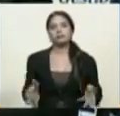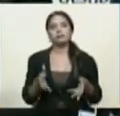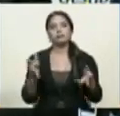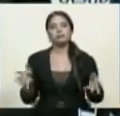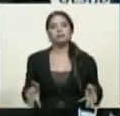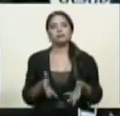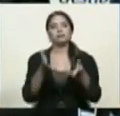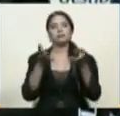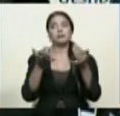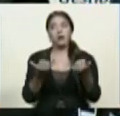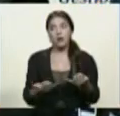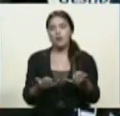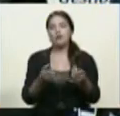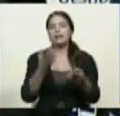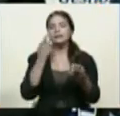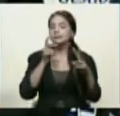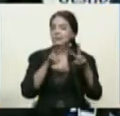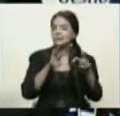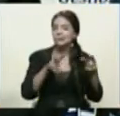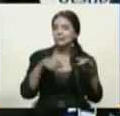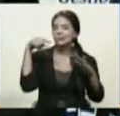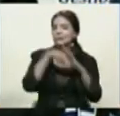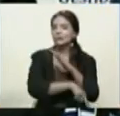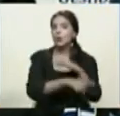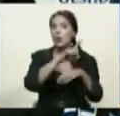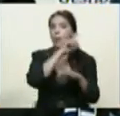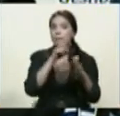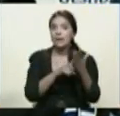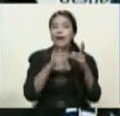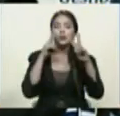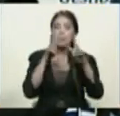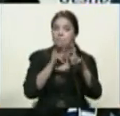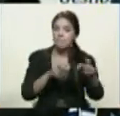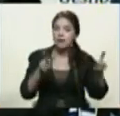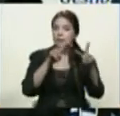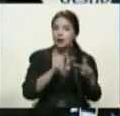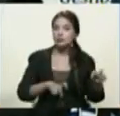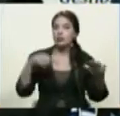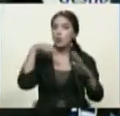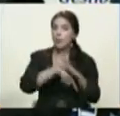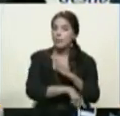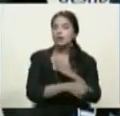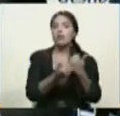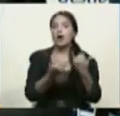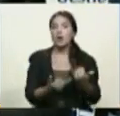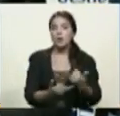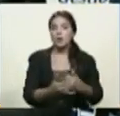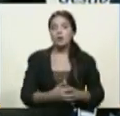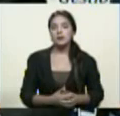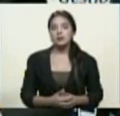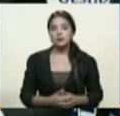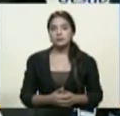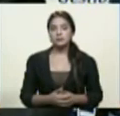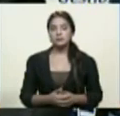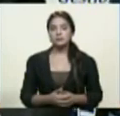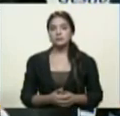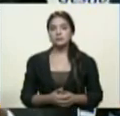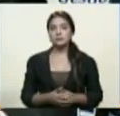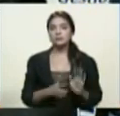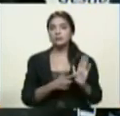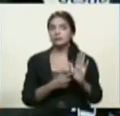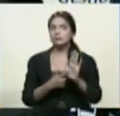estos casos revisando a fondo las investigaciones que impliquen en este sentido develar